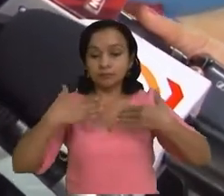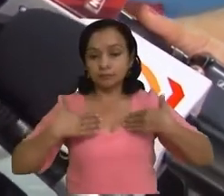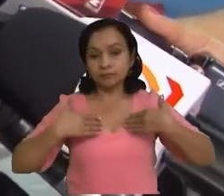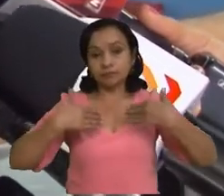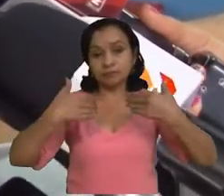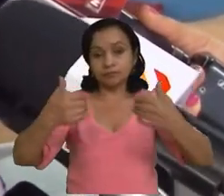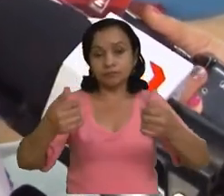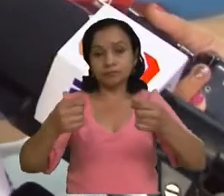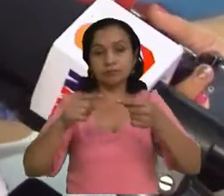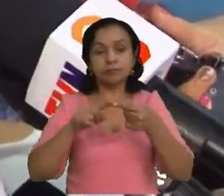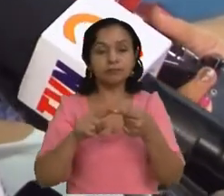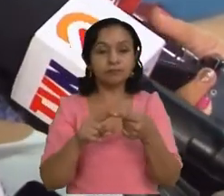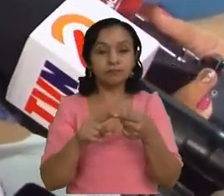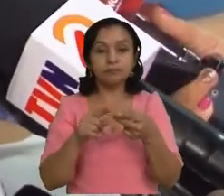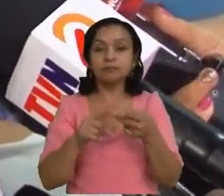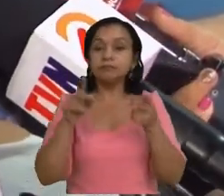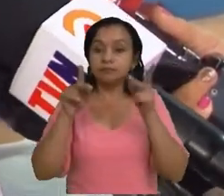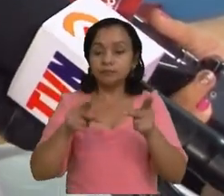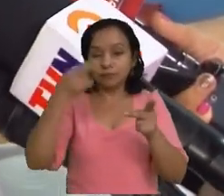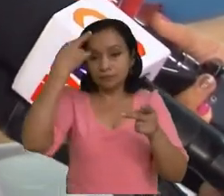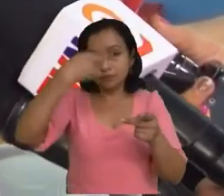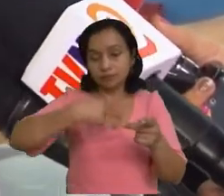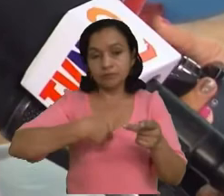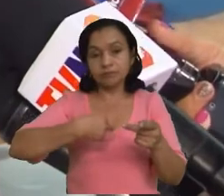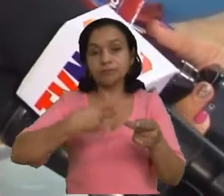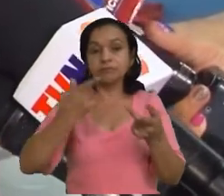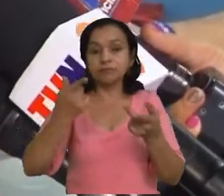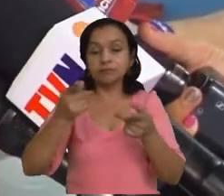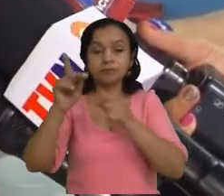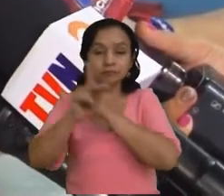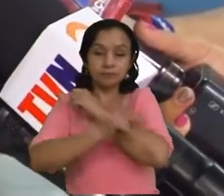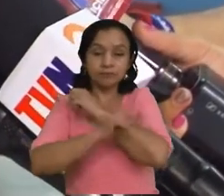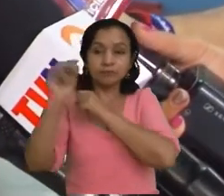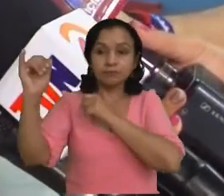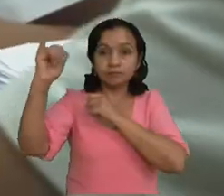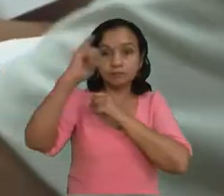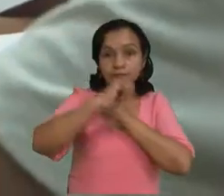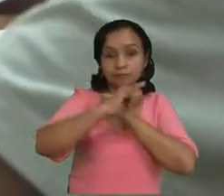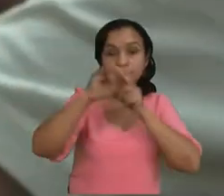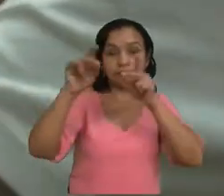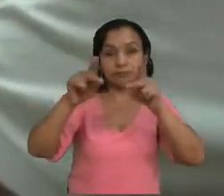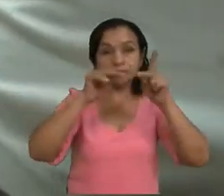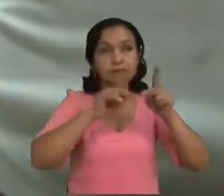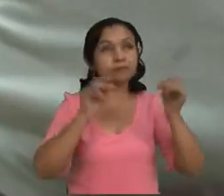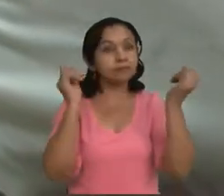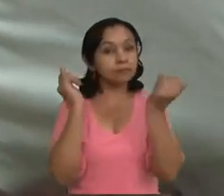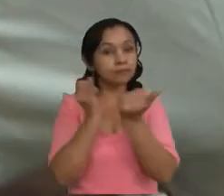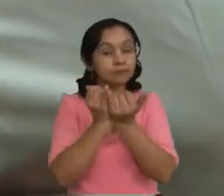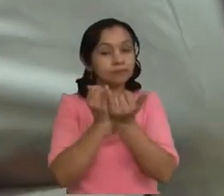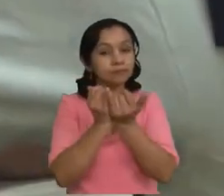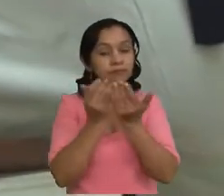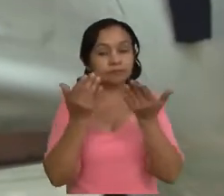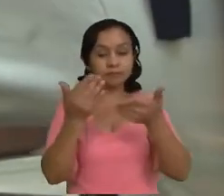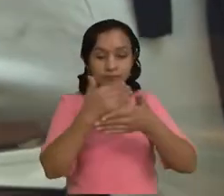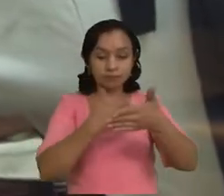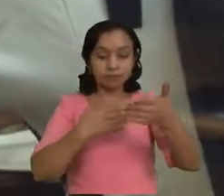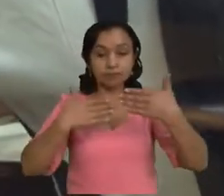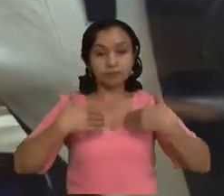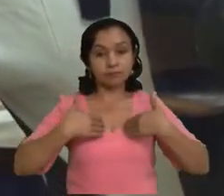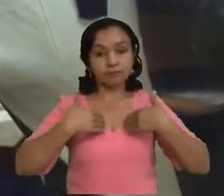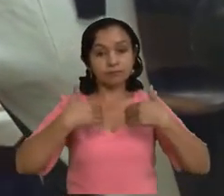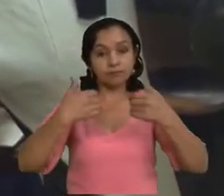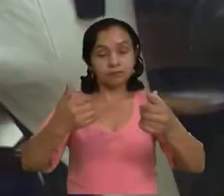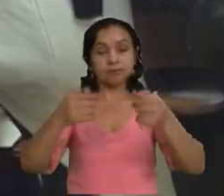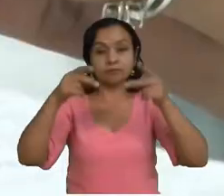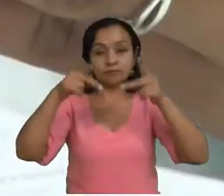la autoridades correspondientes del país de donde viene o de origen. También deben presentar certificado de salud emitido por